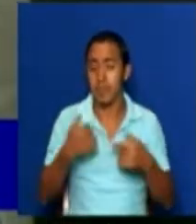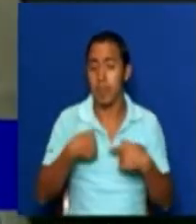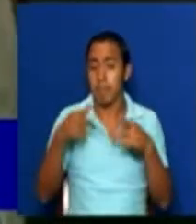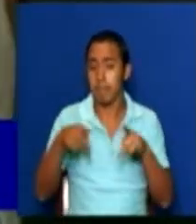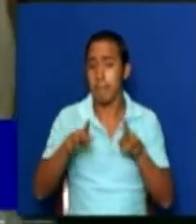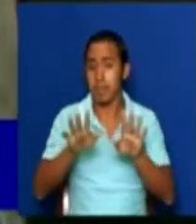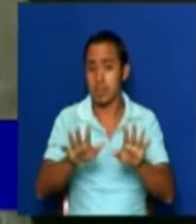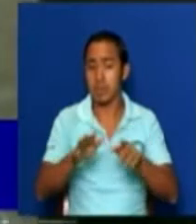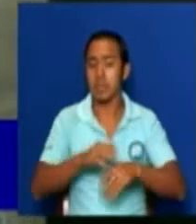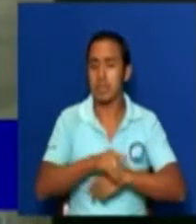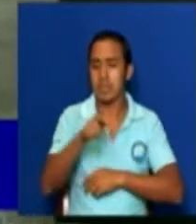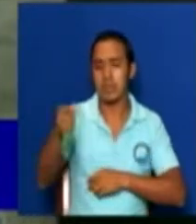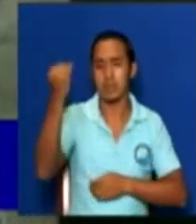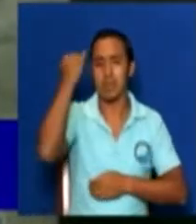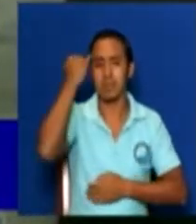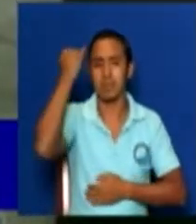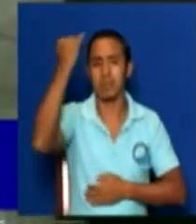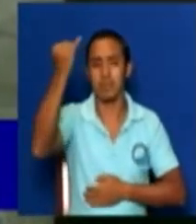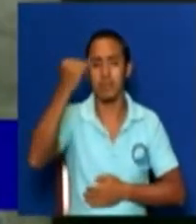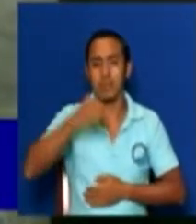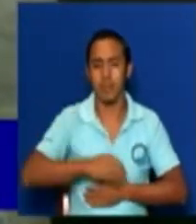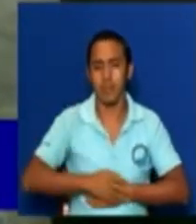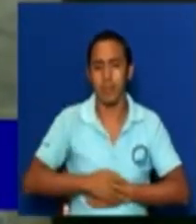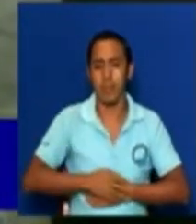Personalmente creo que es una propuesta